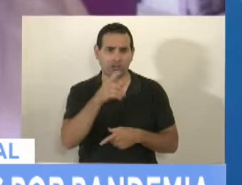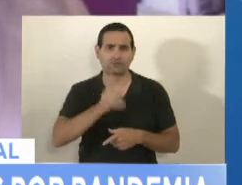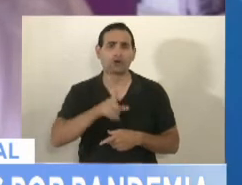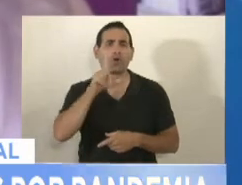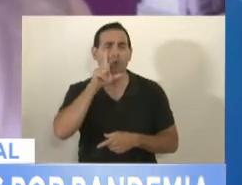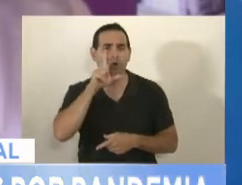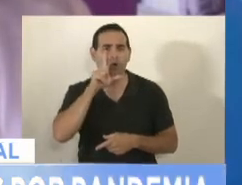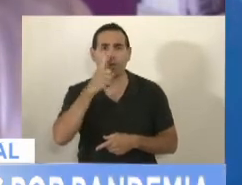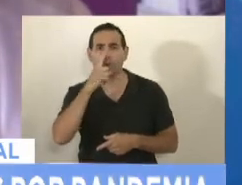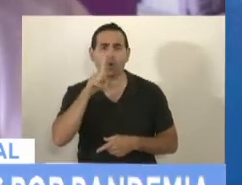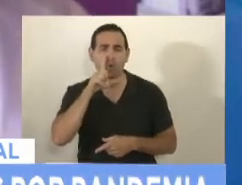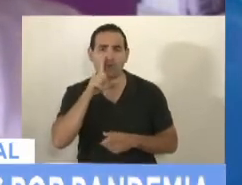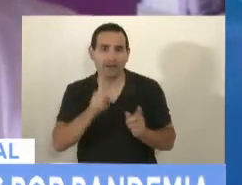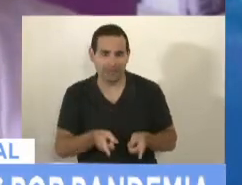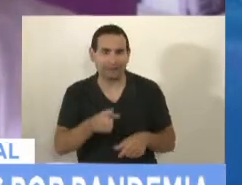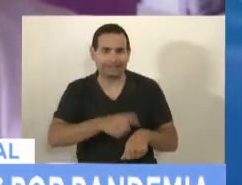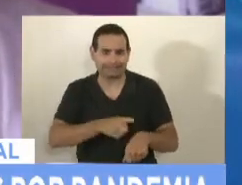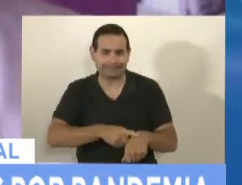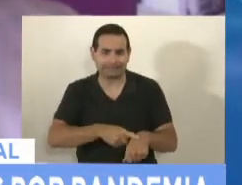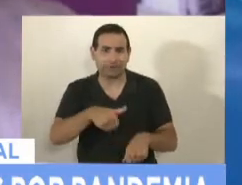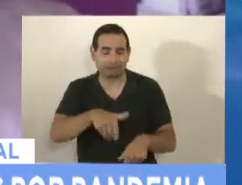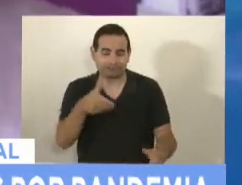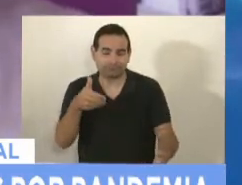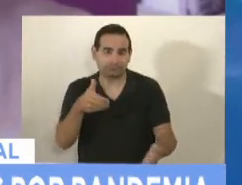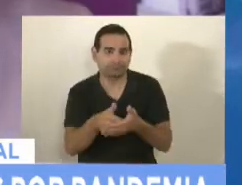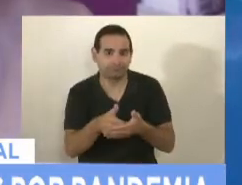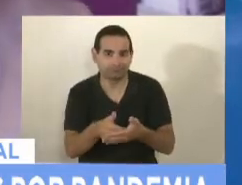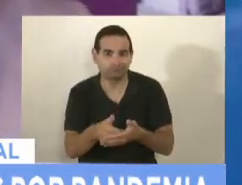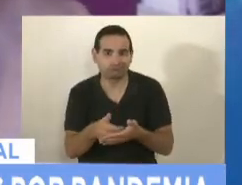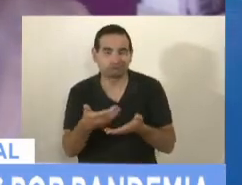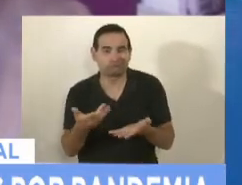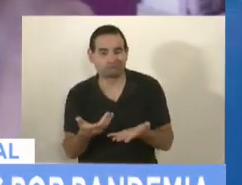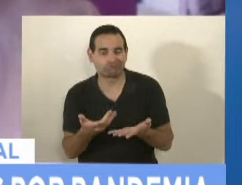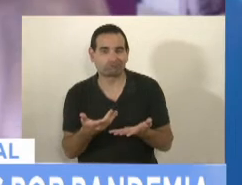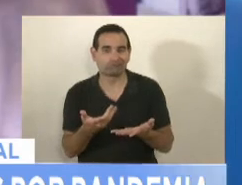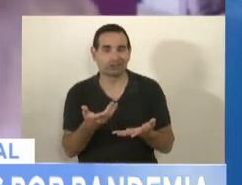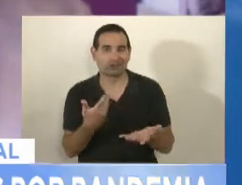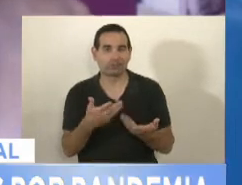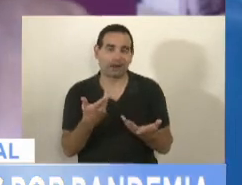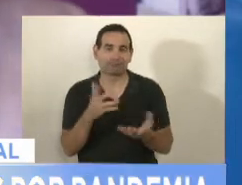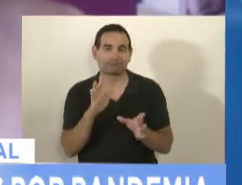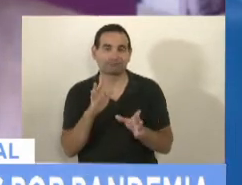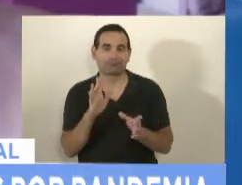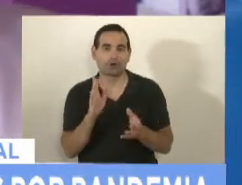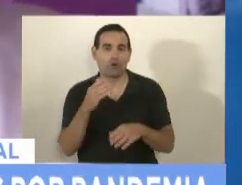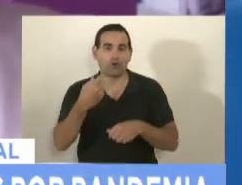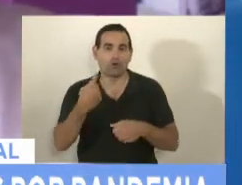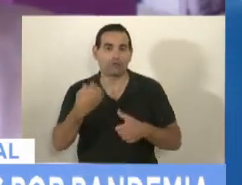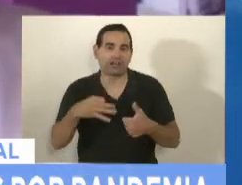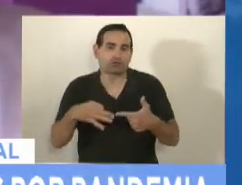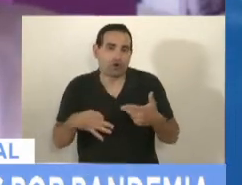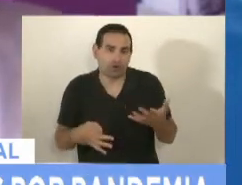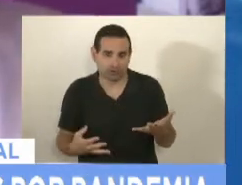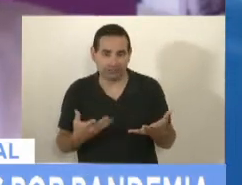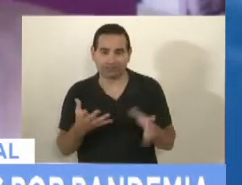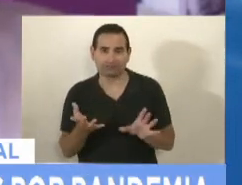julio, con lo cual aún el tiempo se acorta mucho más para lograr cumplimentar las obligaciones de